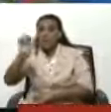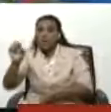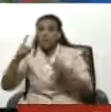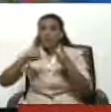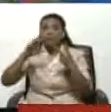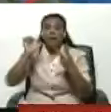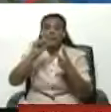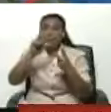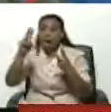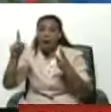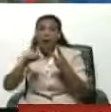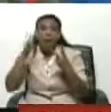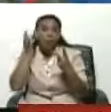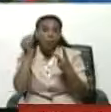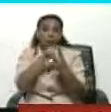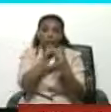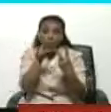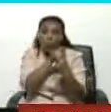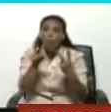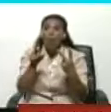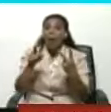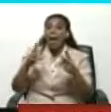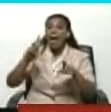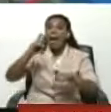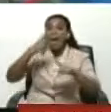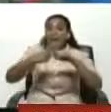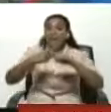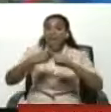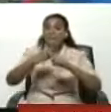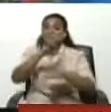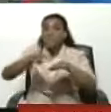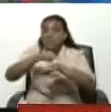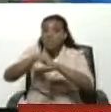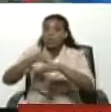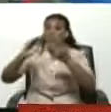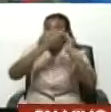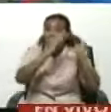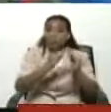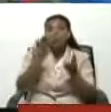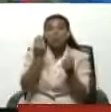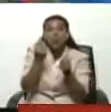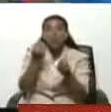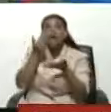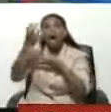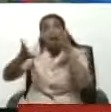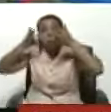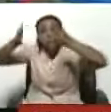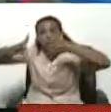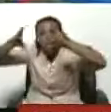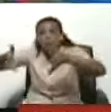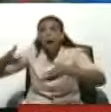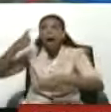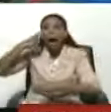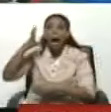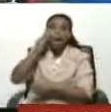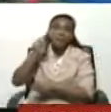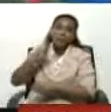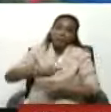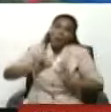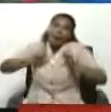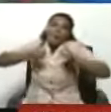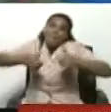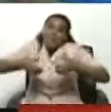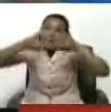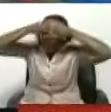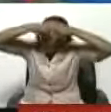Cao. Usted me dio una orientación que buscara a los exministros de comunas, porque ellos tienen mucho que asesorarnos. Yo soy, me estoy entrenando